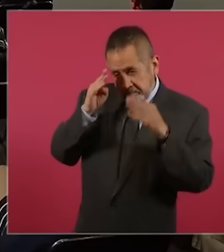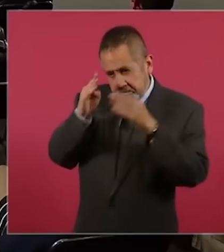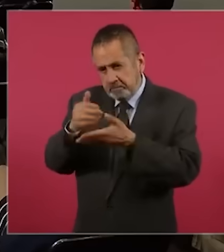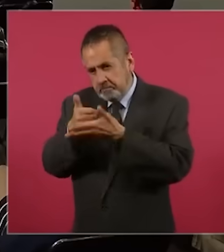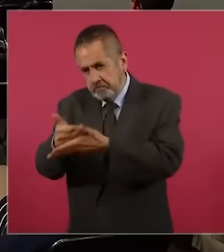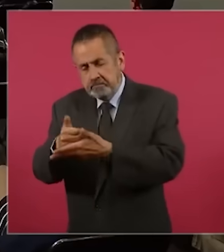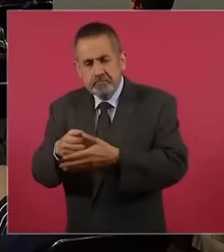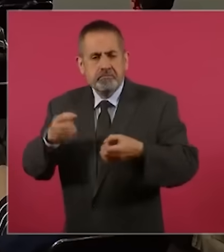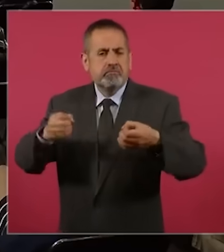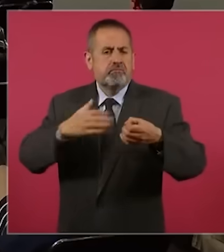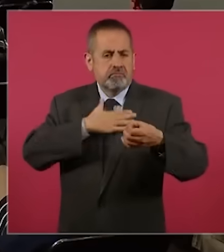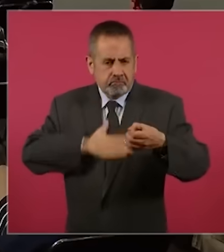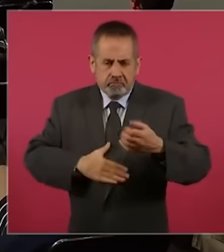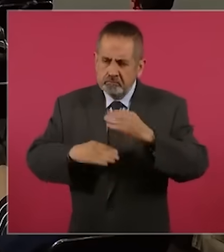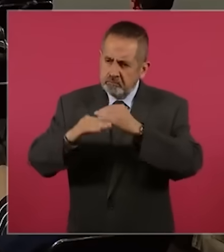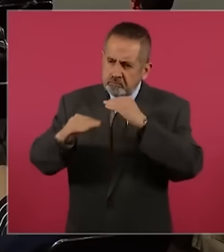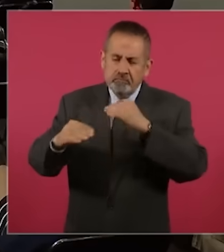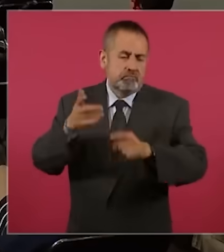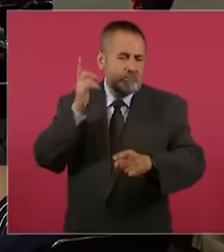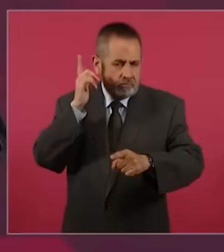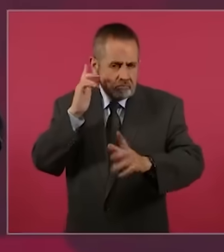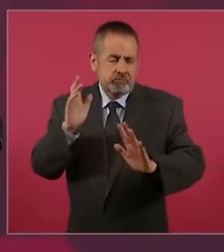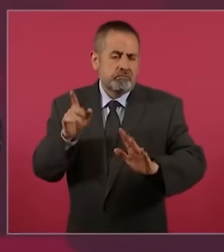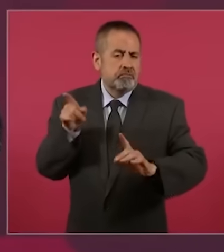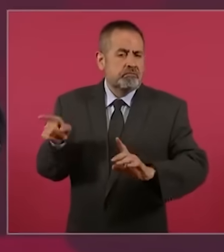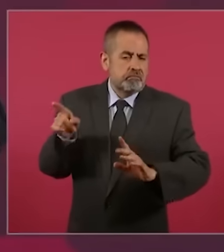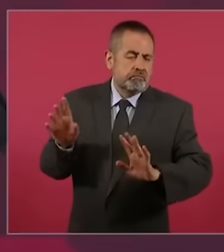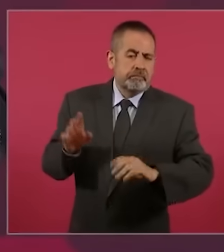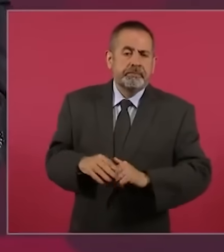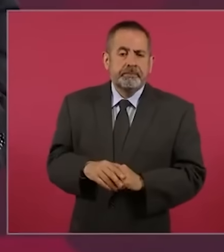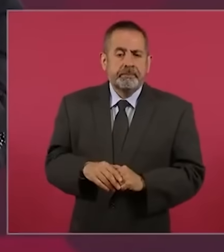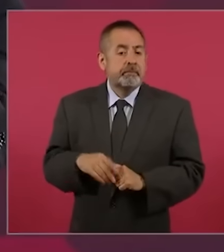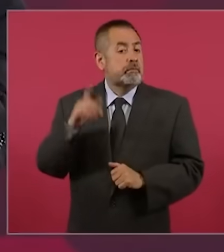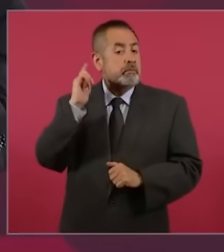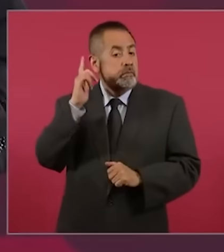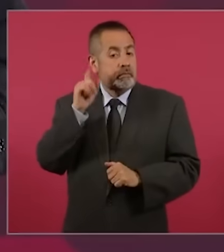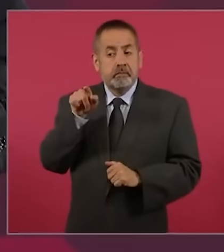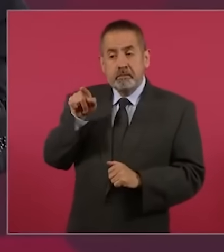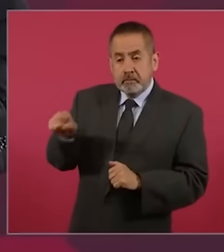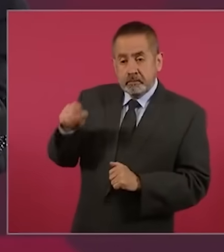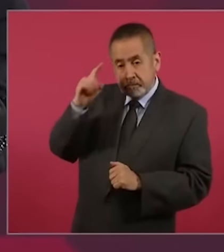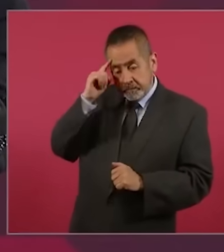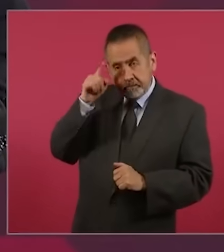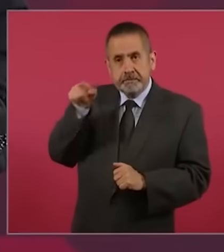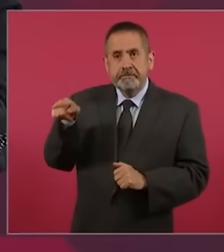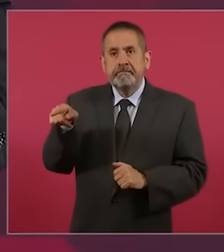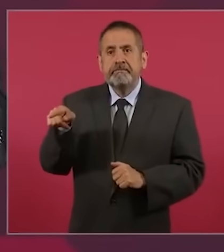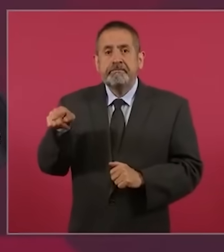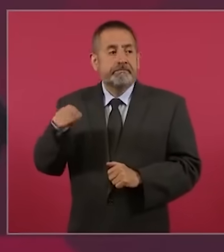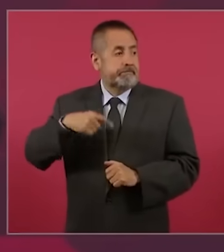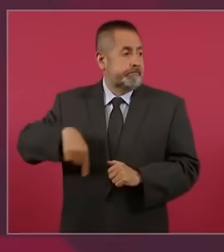pensar en la justicia, pensar en que este país no puede ser